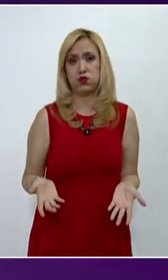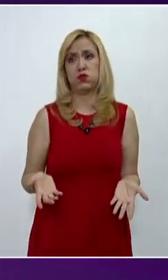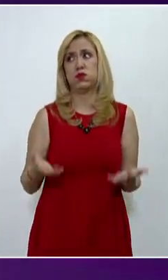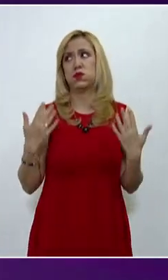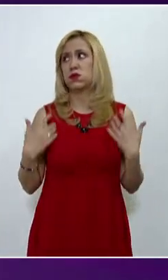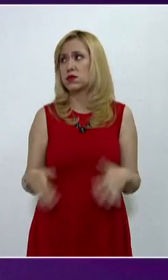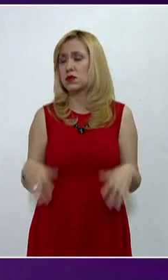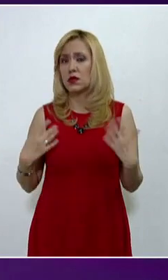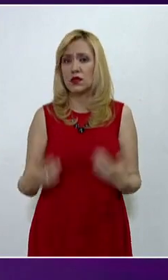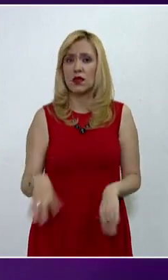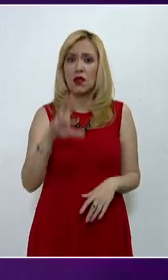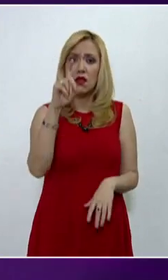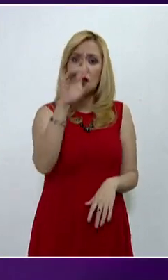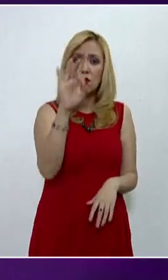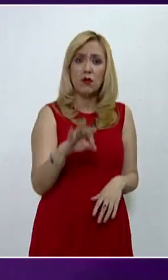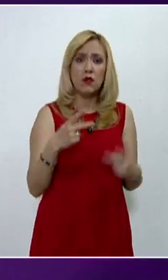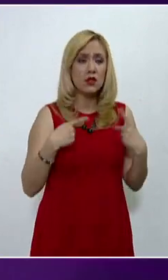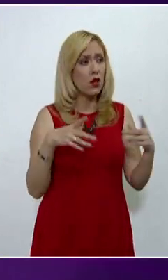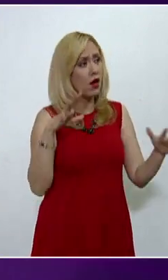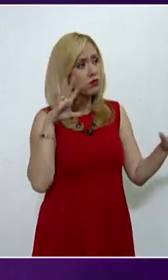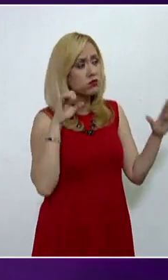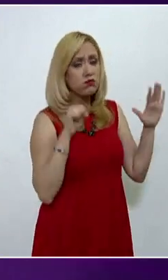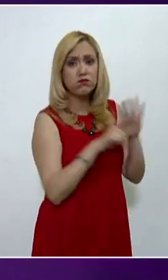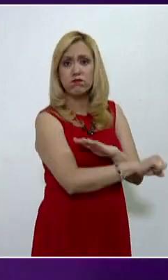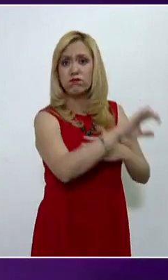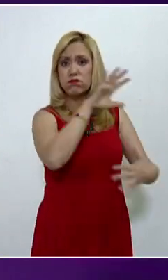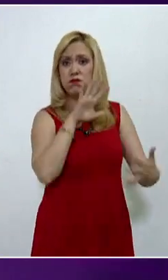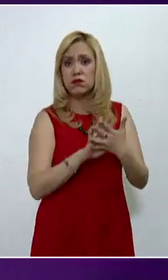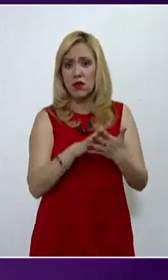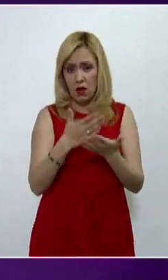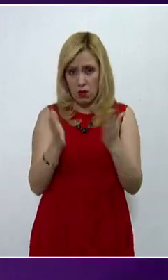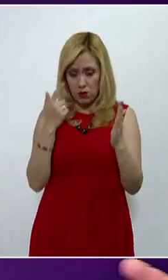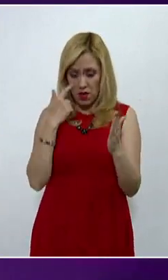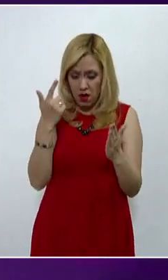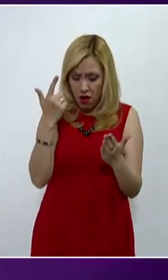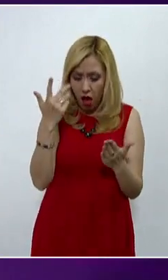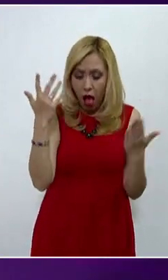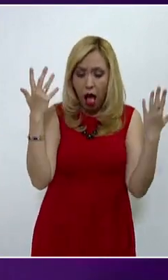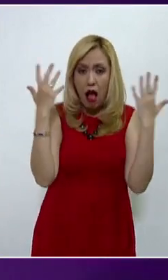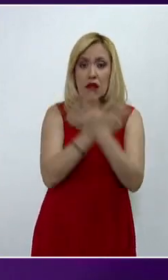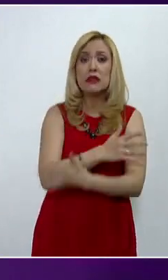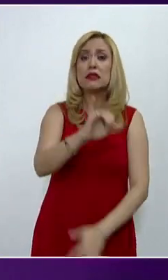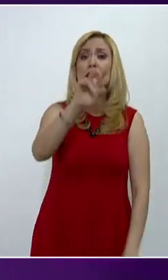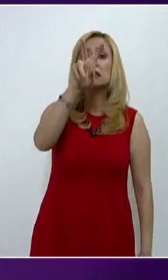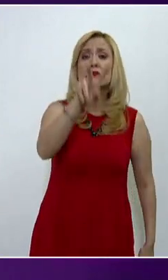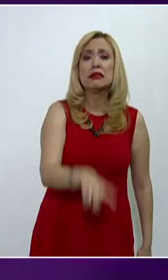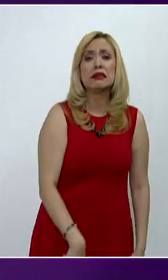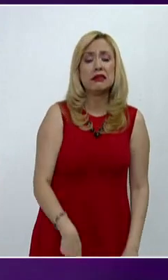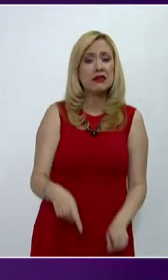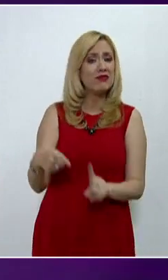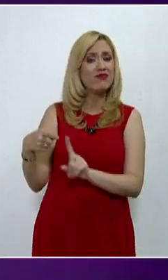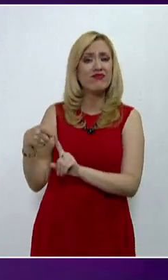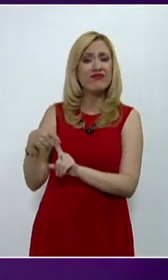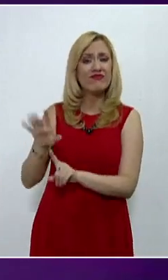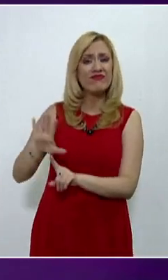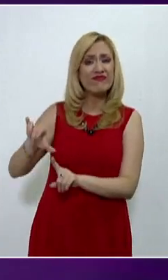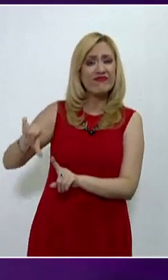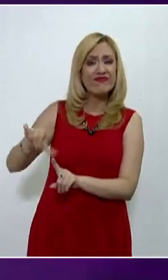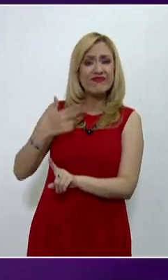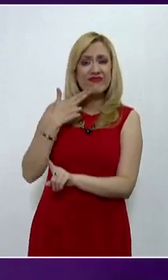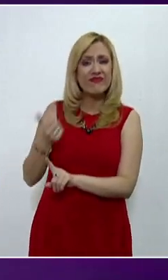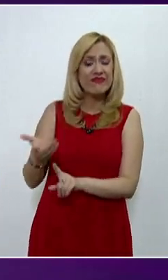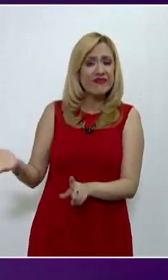personas que están en prisiones. Entonces, ahí cuando nos vamos a los datos duros, se demuestra justamente esta parte de la excepción. Lo que debería ser la excepción